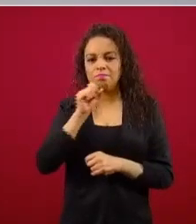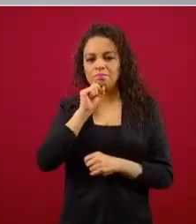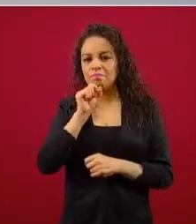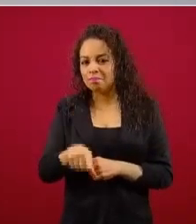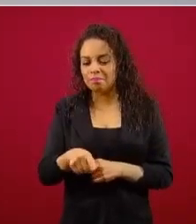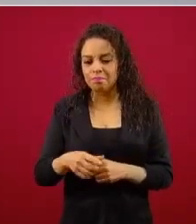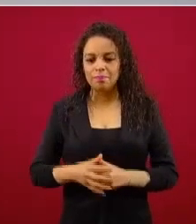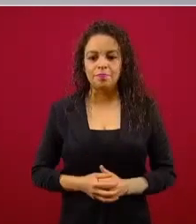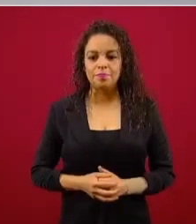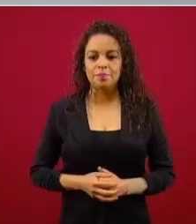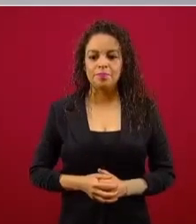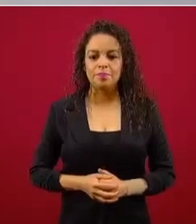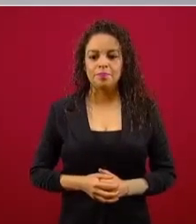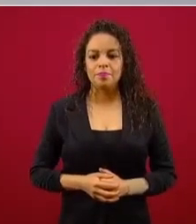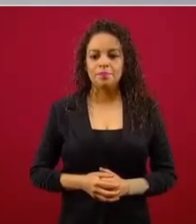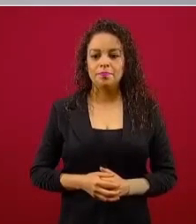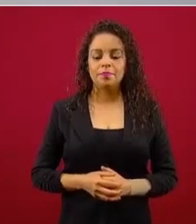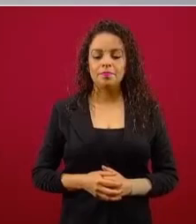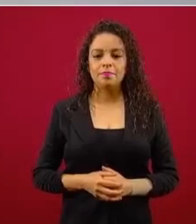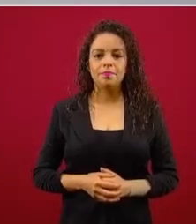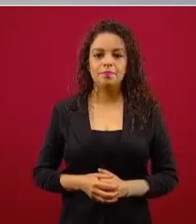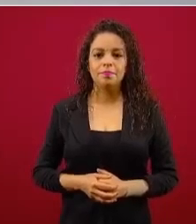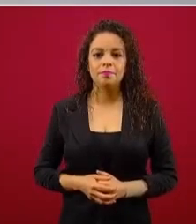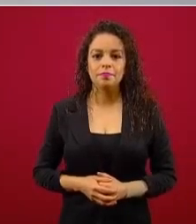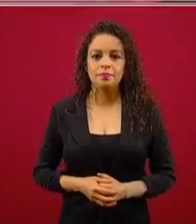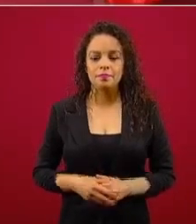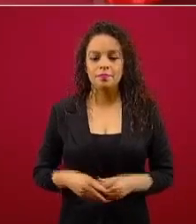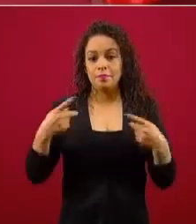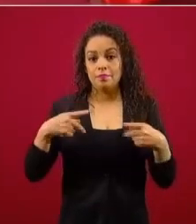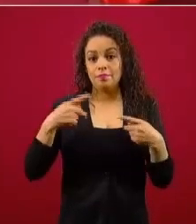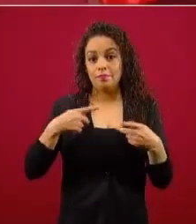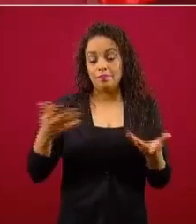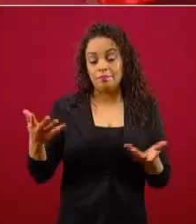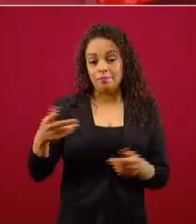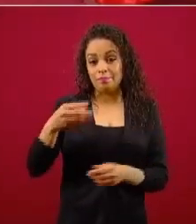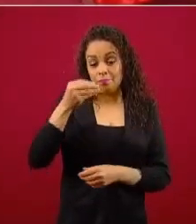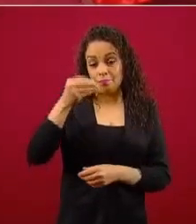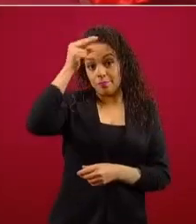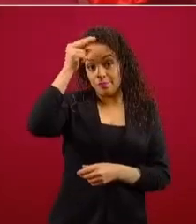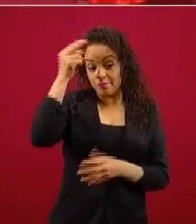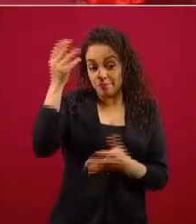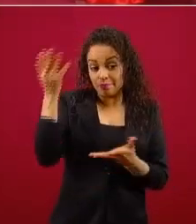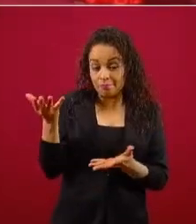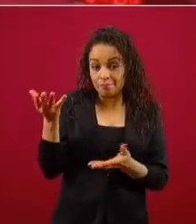intelectuales orgánicos del neoliberalismo, ¿no?, hablando de que